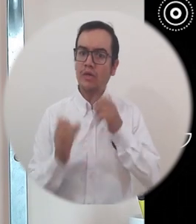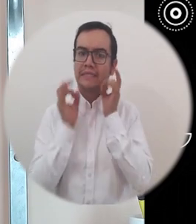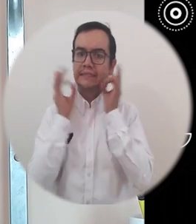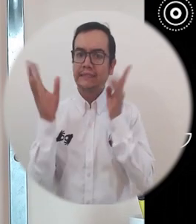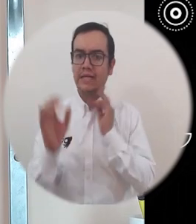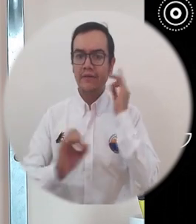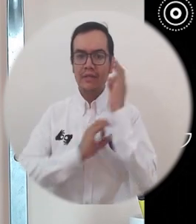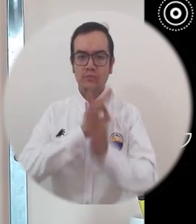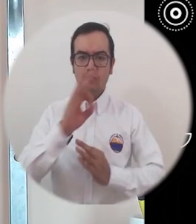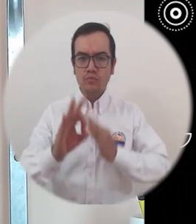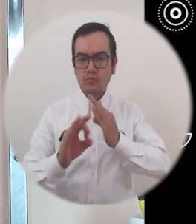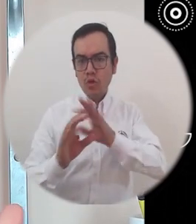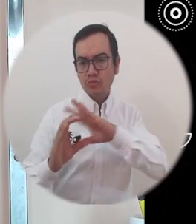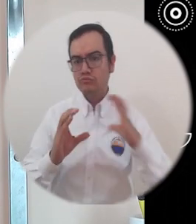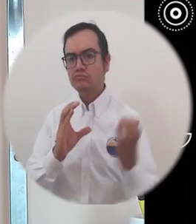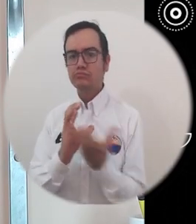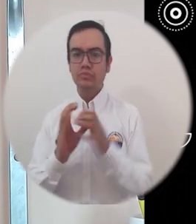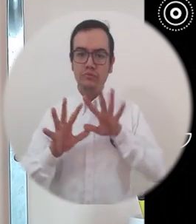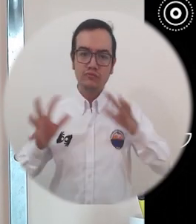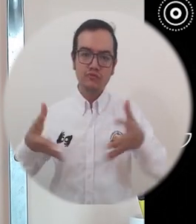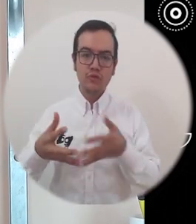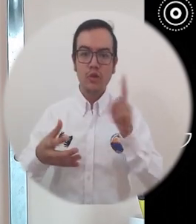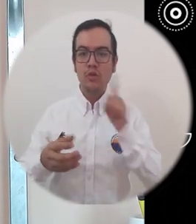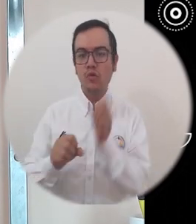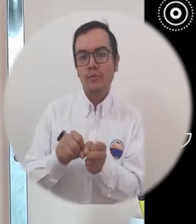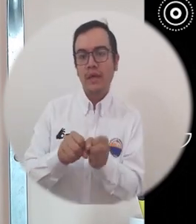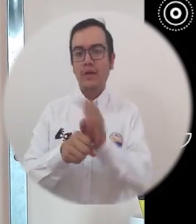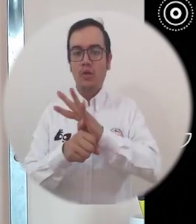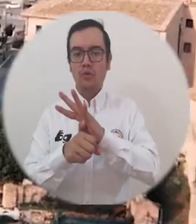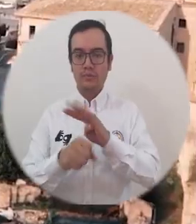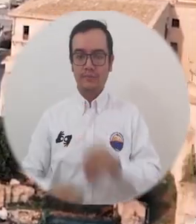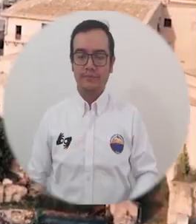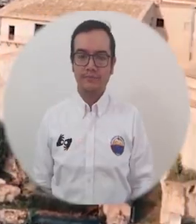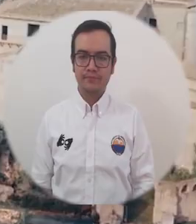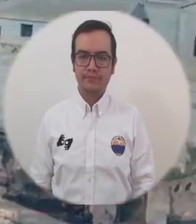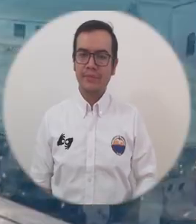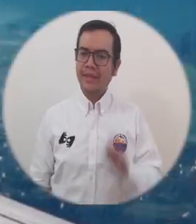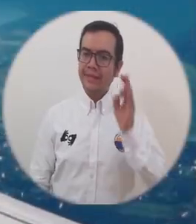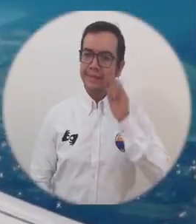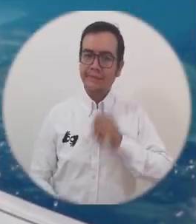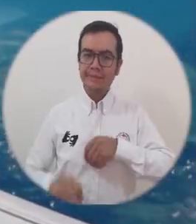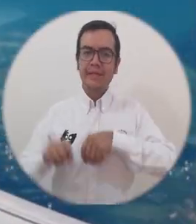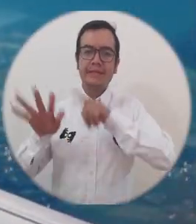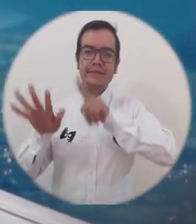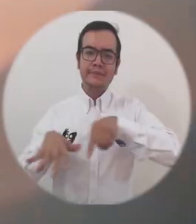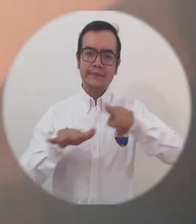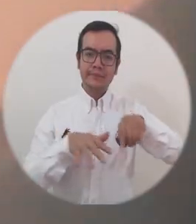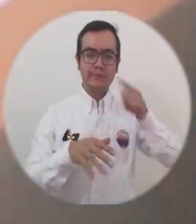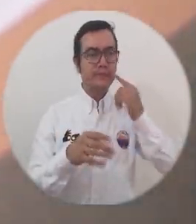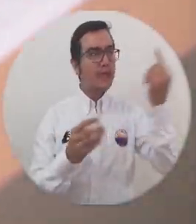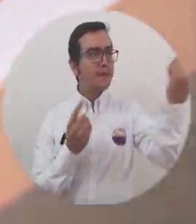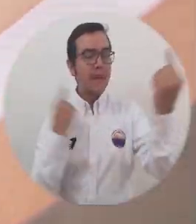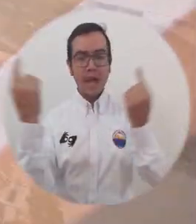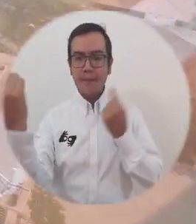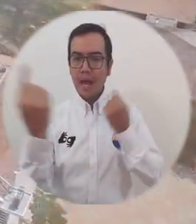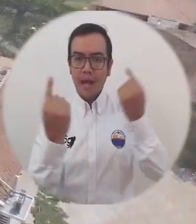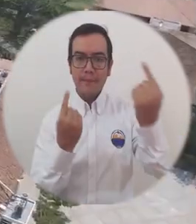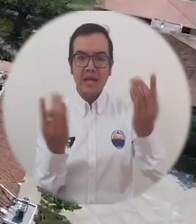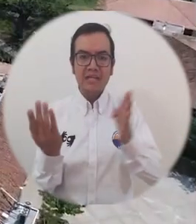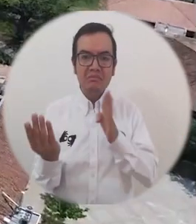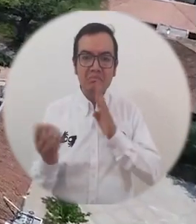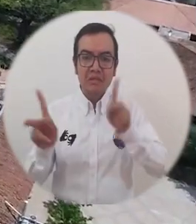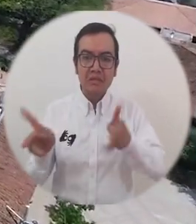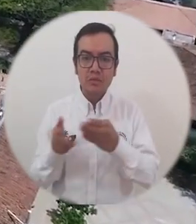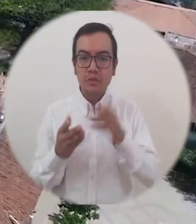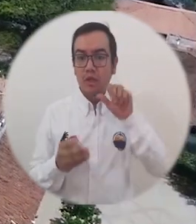mundial originada a causa de la pandemia por kobe 19 cada semestre arriban estudiantes de diferentes países a la universidad